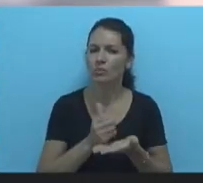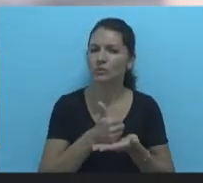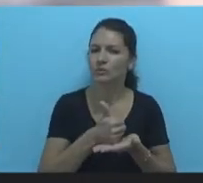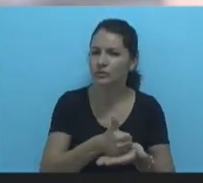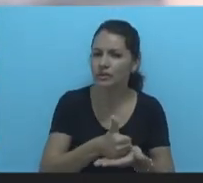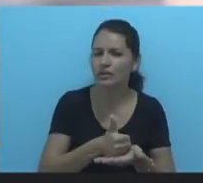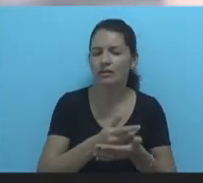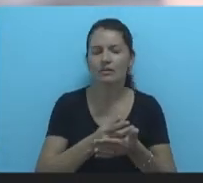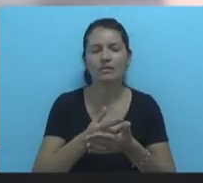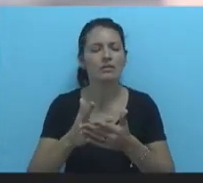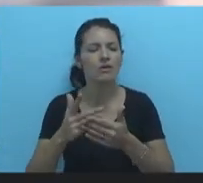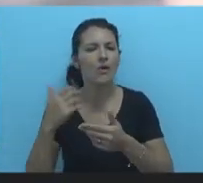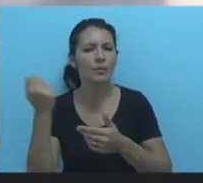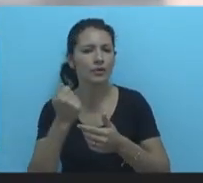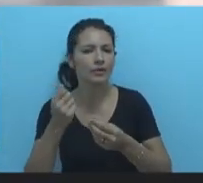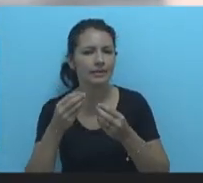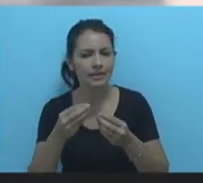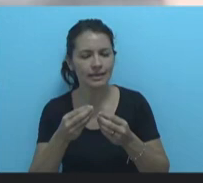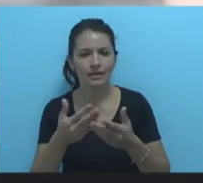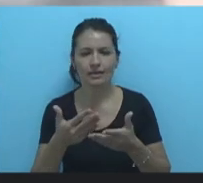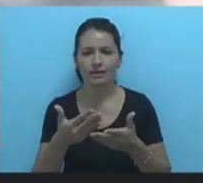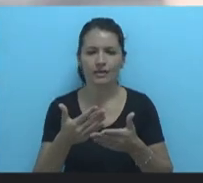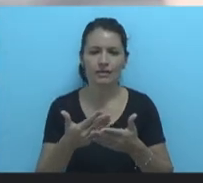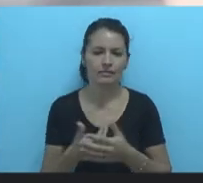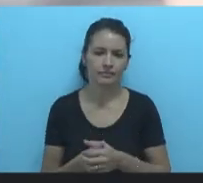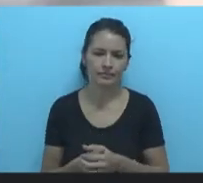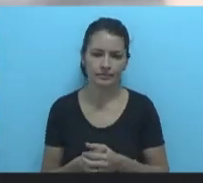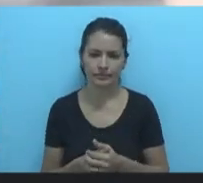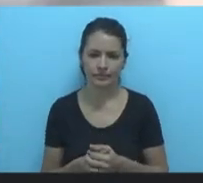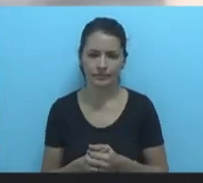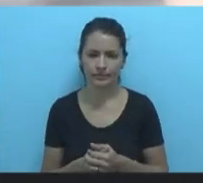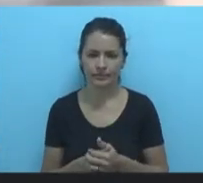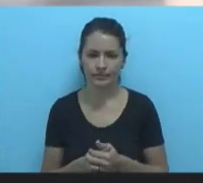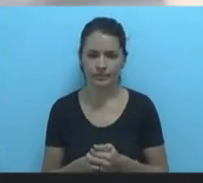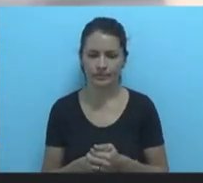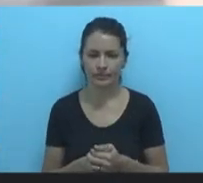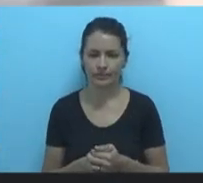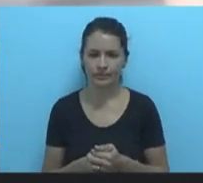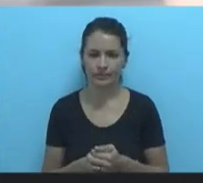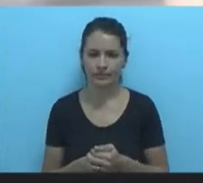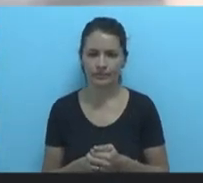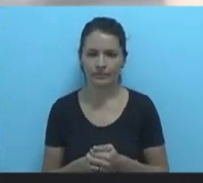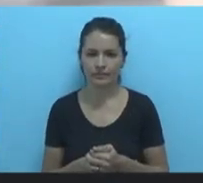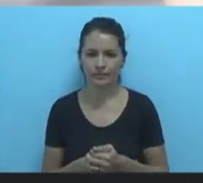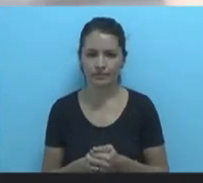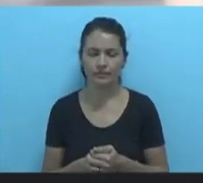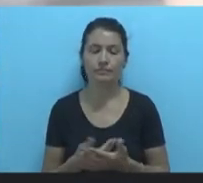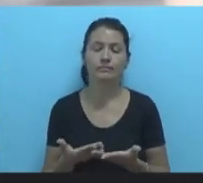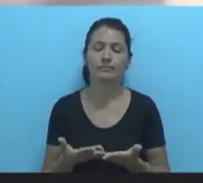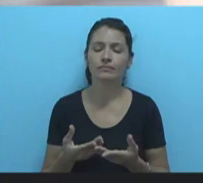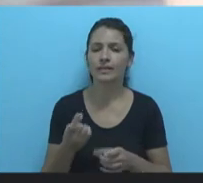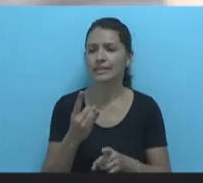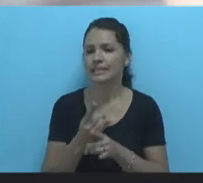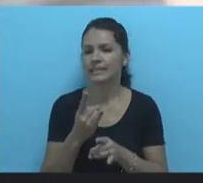se priorizan y cómo se atiende al interior del país, que siempre termina siendo postergado por la influencia que tiene en